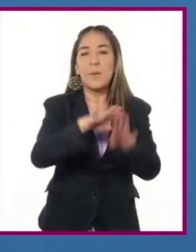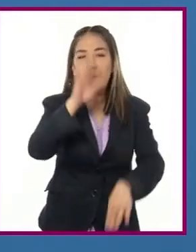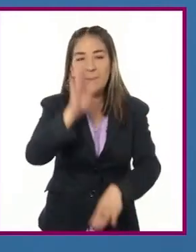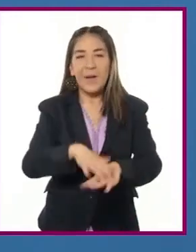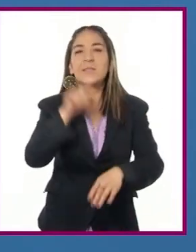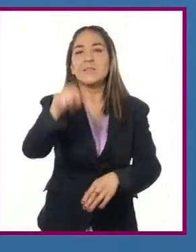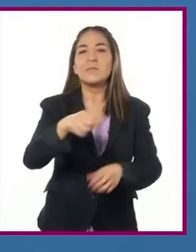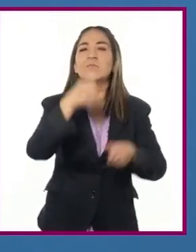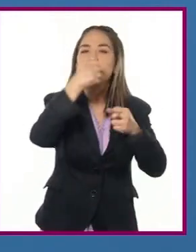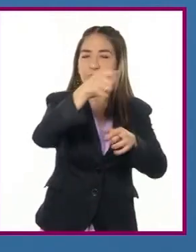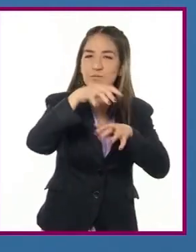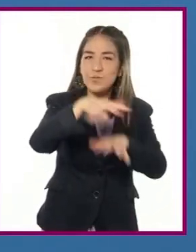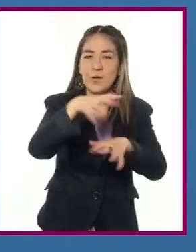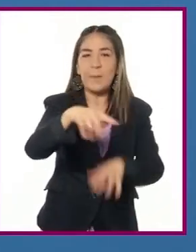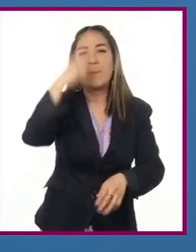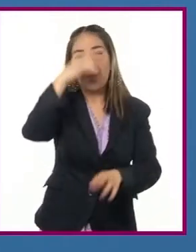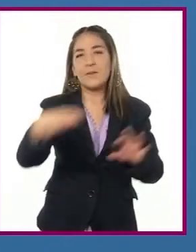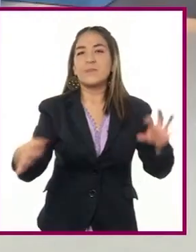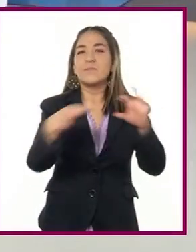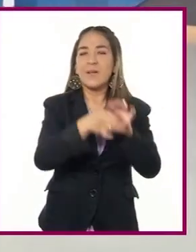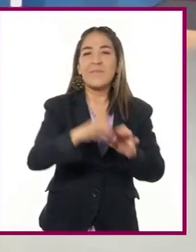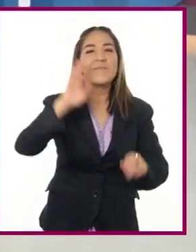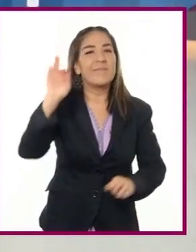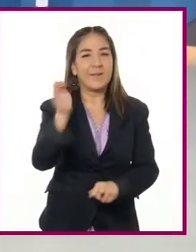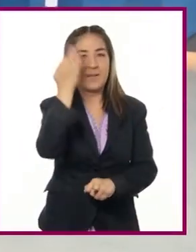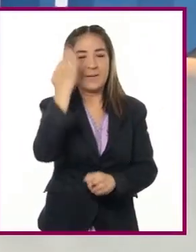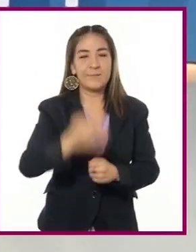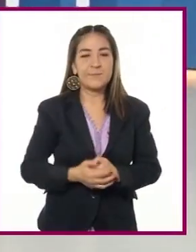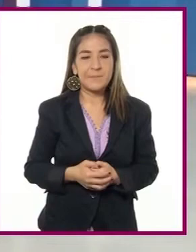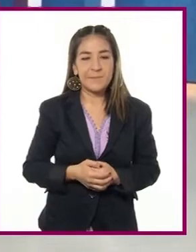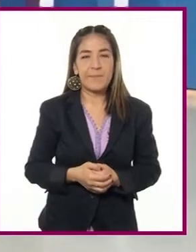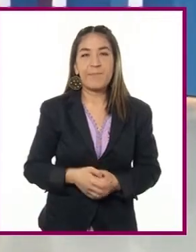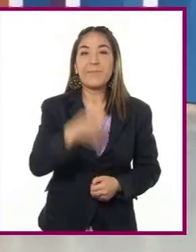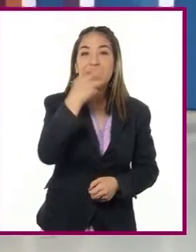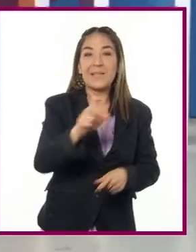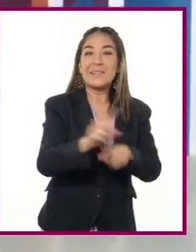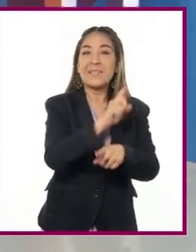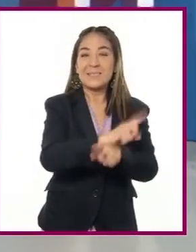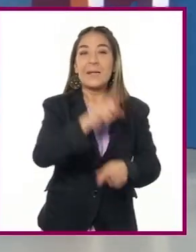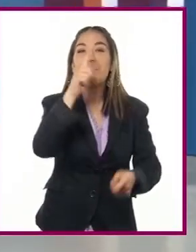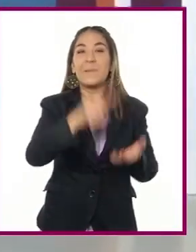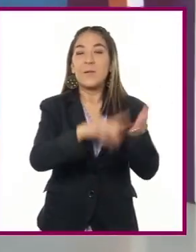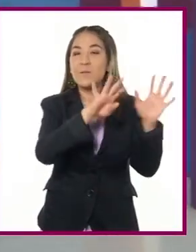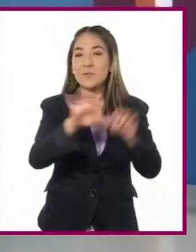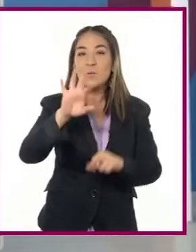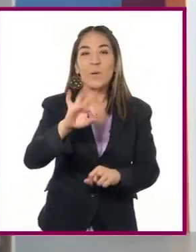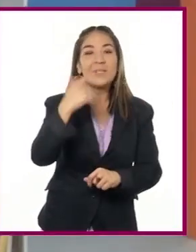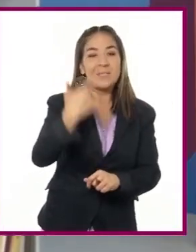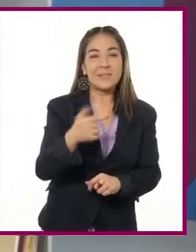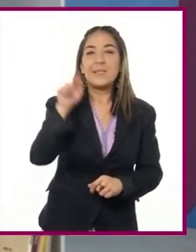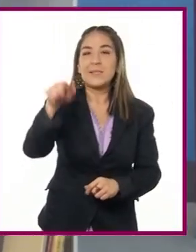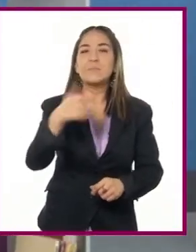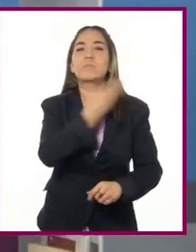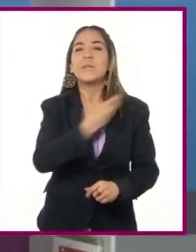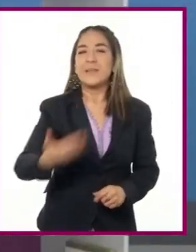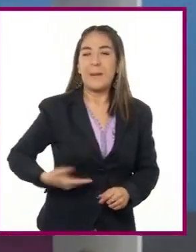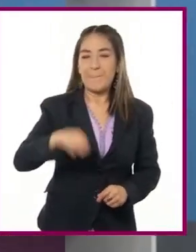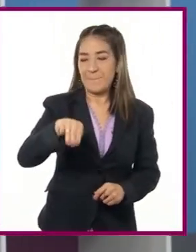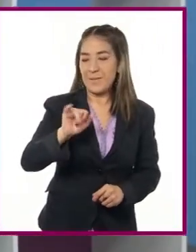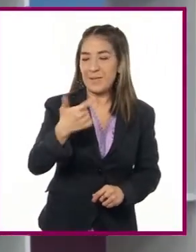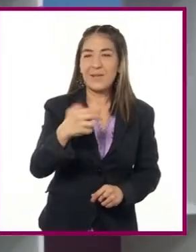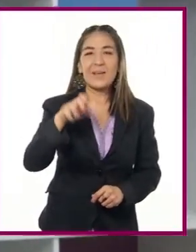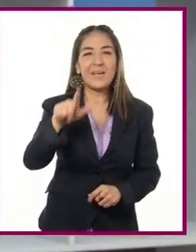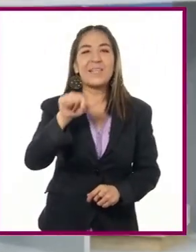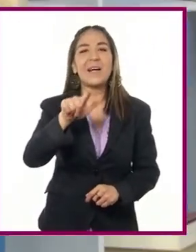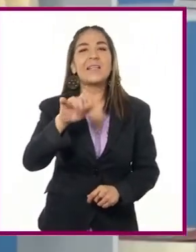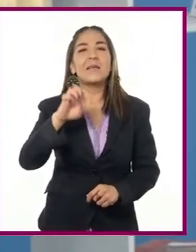sufragio femenino al ámbito federal. Desde 1947, a iniciativa del presidente Miguel Alemán,